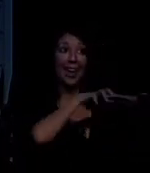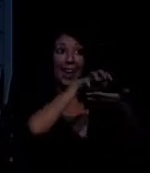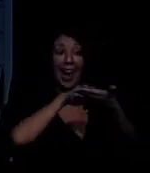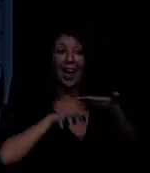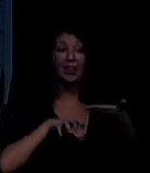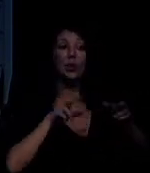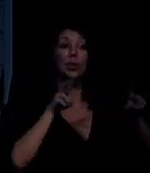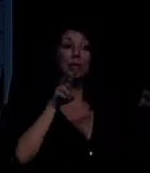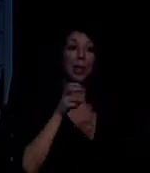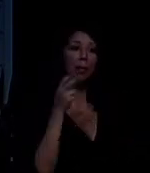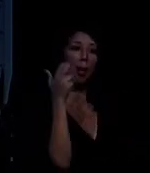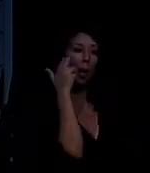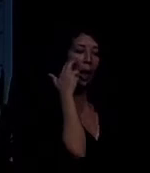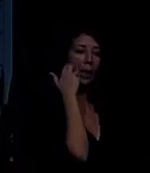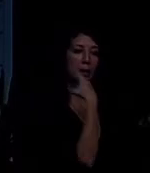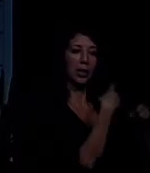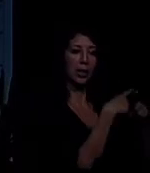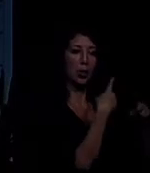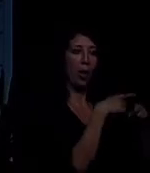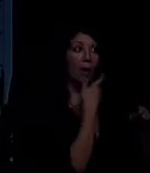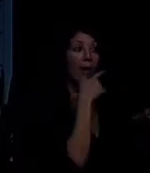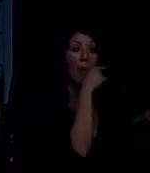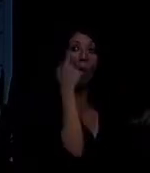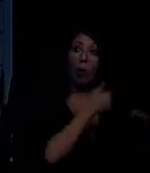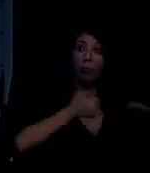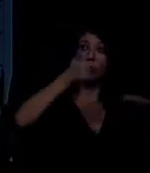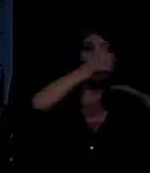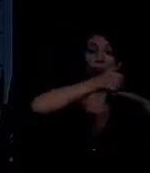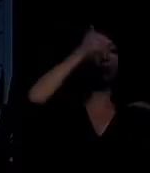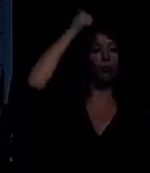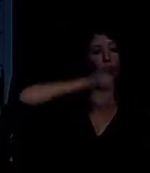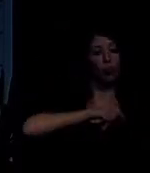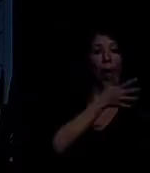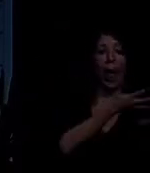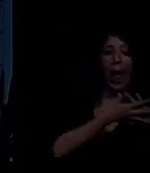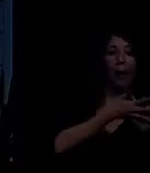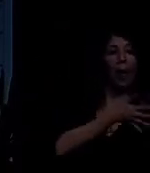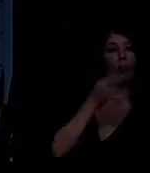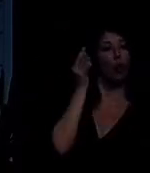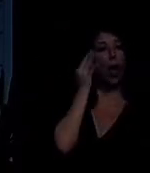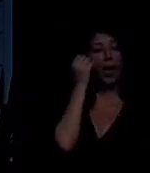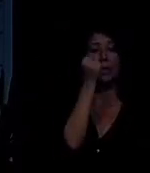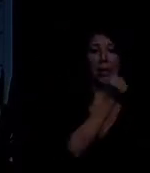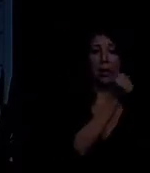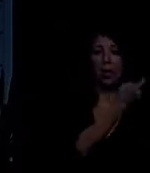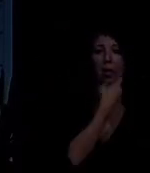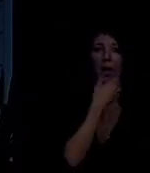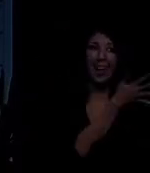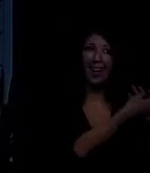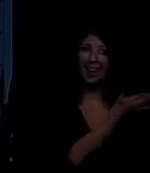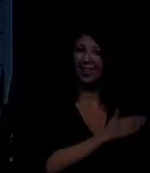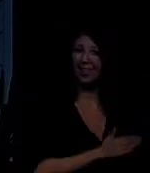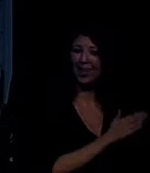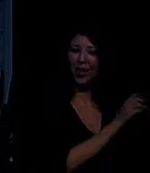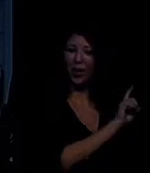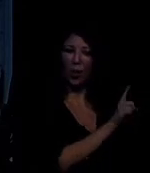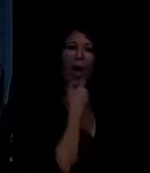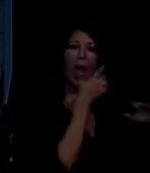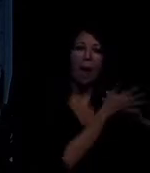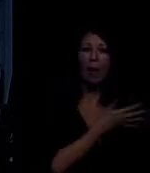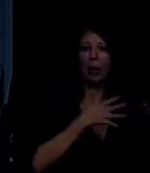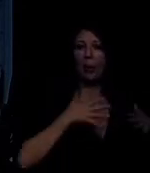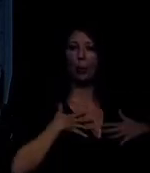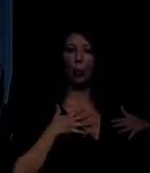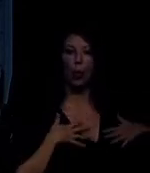el peligro sexual. Es decir, que no sea el patriarcado el que hable de nuestras compañeras asesinadas, que no sea el patriarcado el que diseccione sus cuerpos, que no sea el